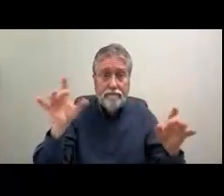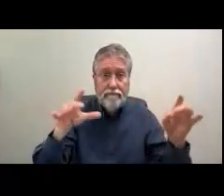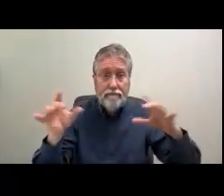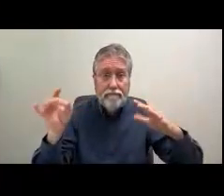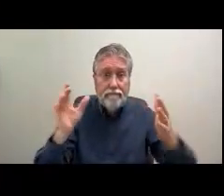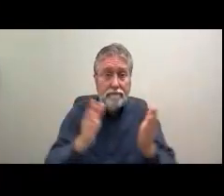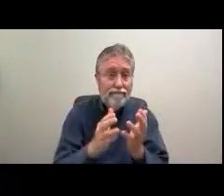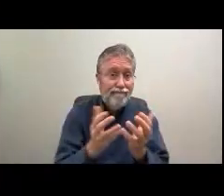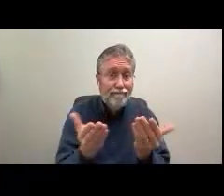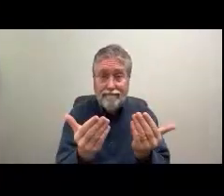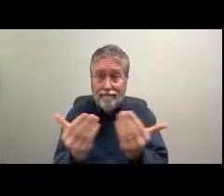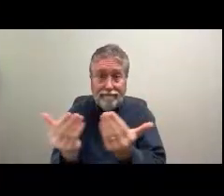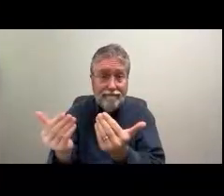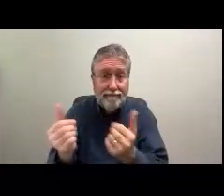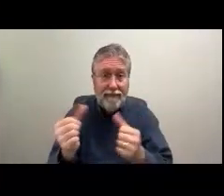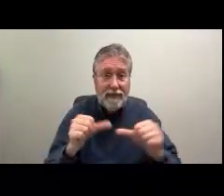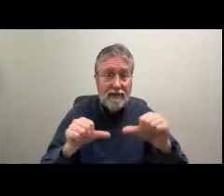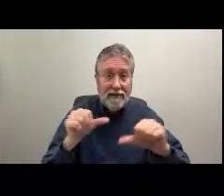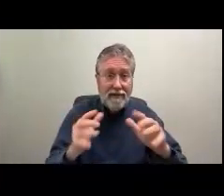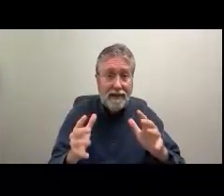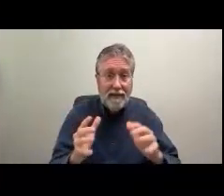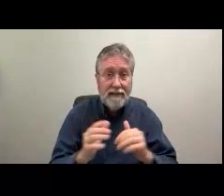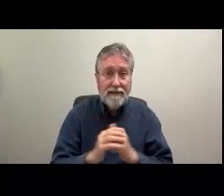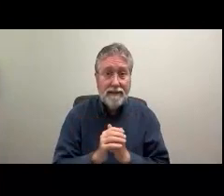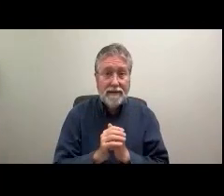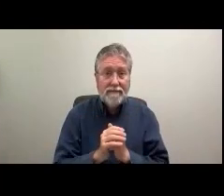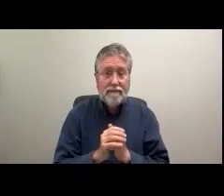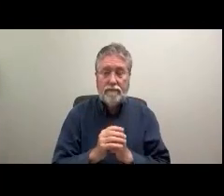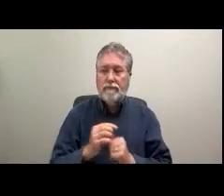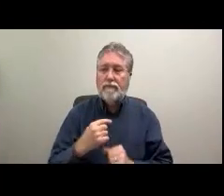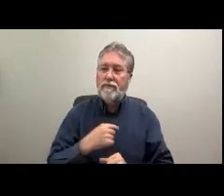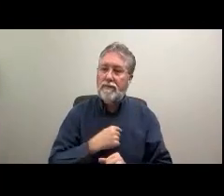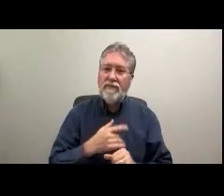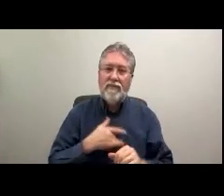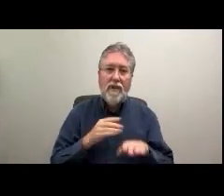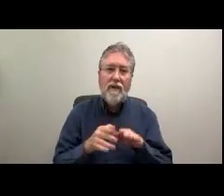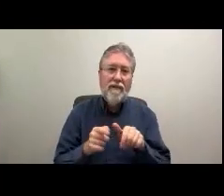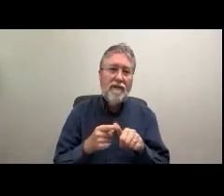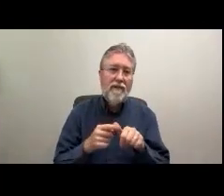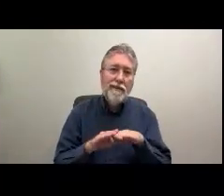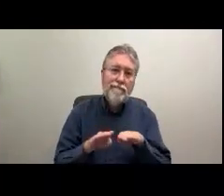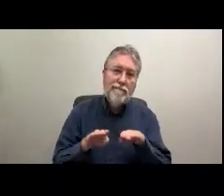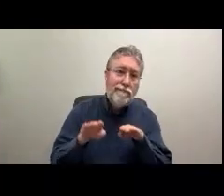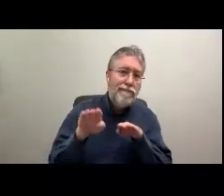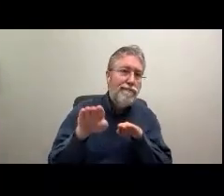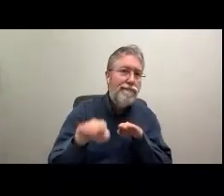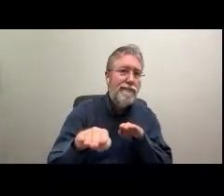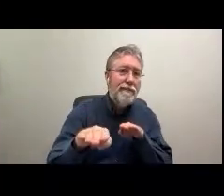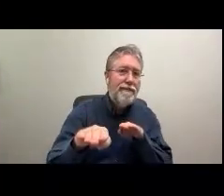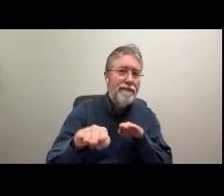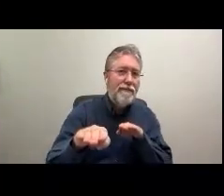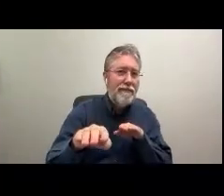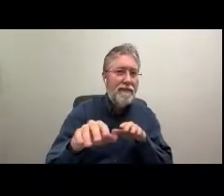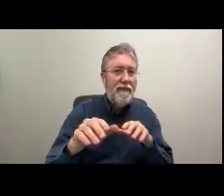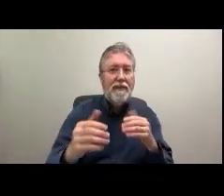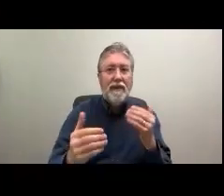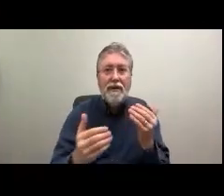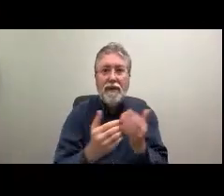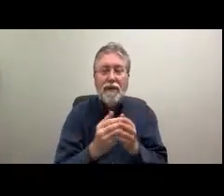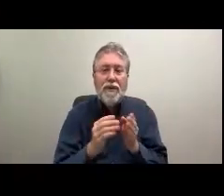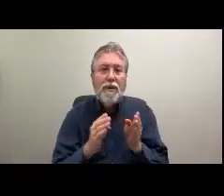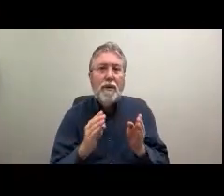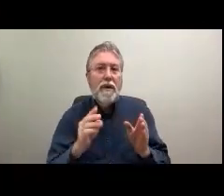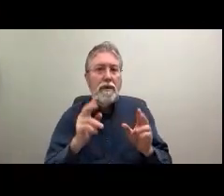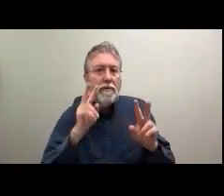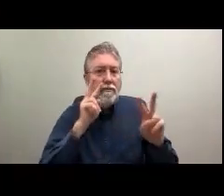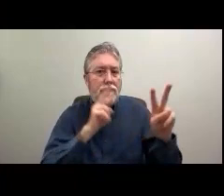recurso. Creemos que esta es como la primera piedra de una forma totalmente nueva de analizar las vulnerabilidades energéticas en